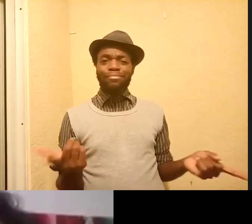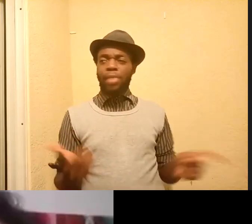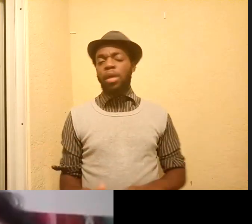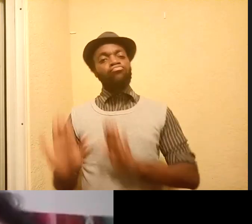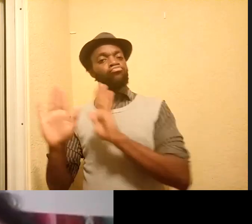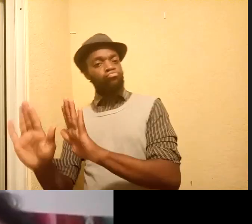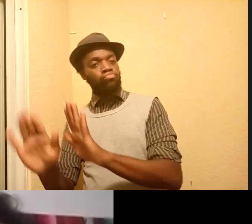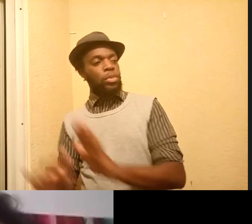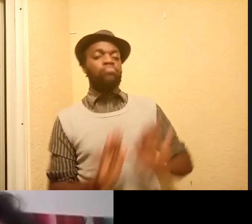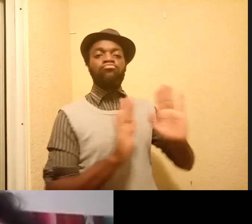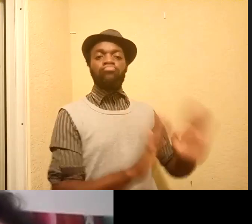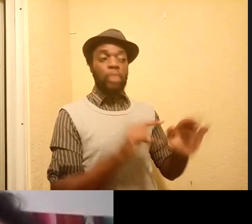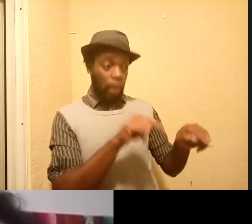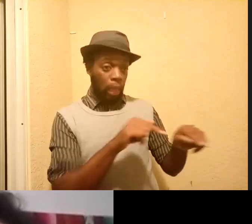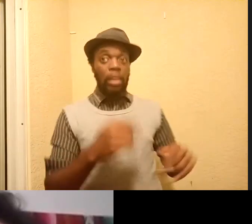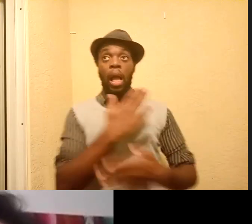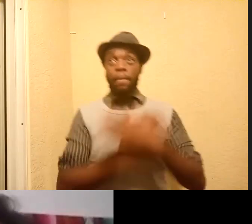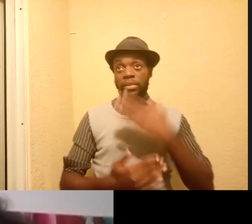que requerimos de un determinado tiempo.